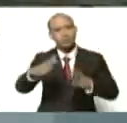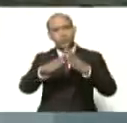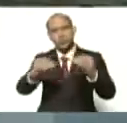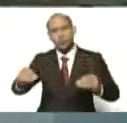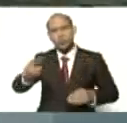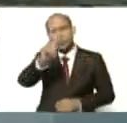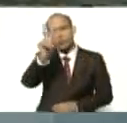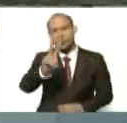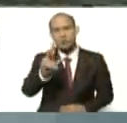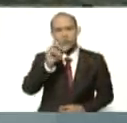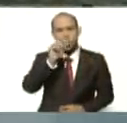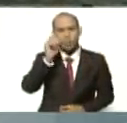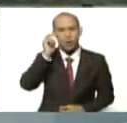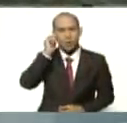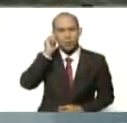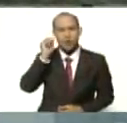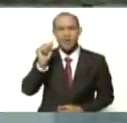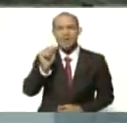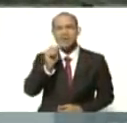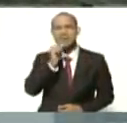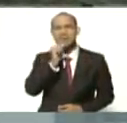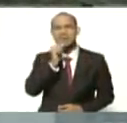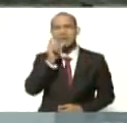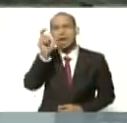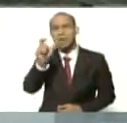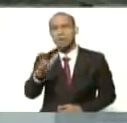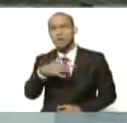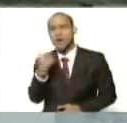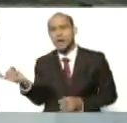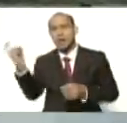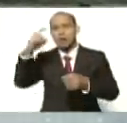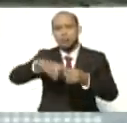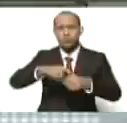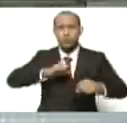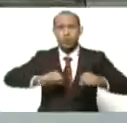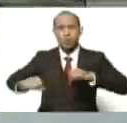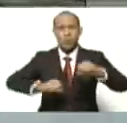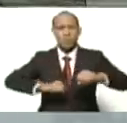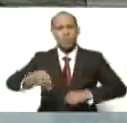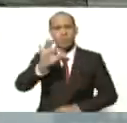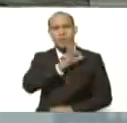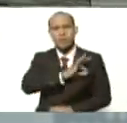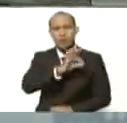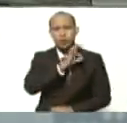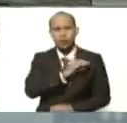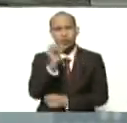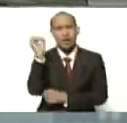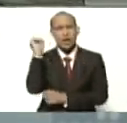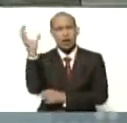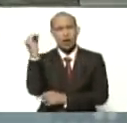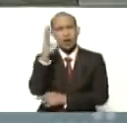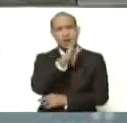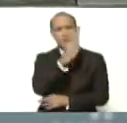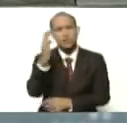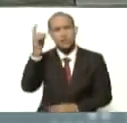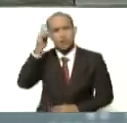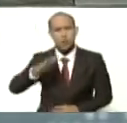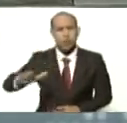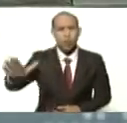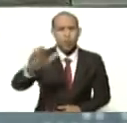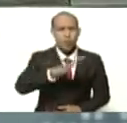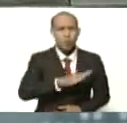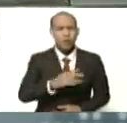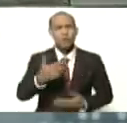venezolana que quiere incorporarse a los movimientos sociales del congreso bicentenario de los pueblos